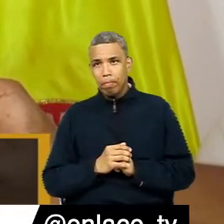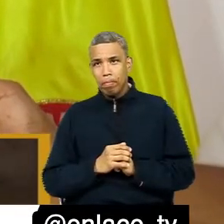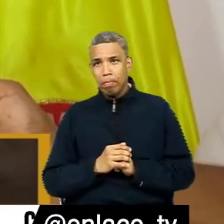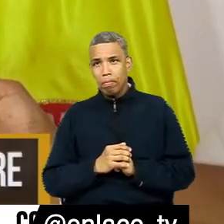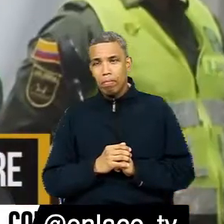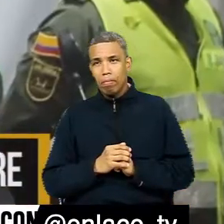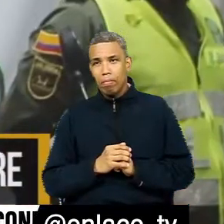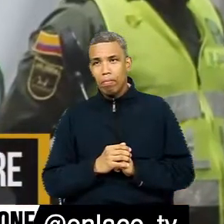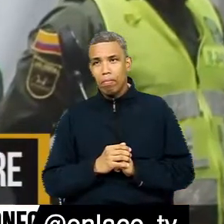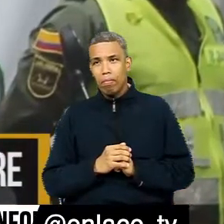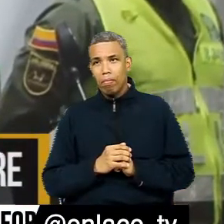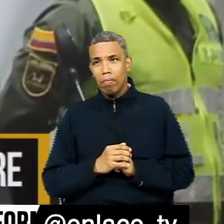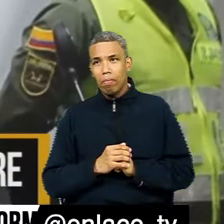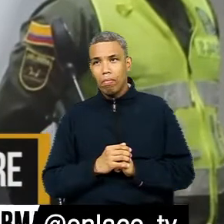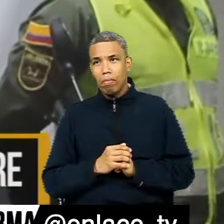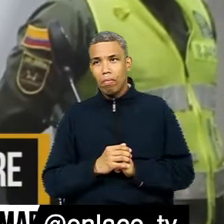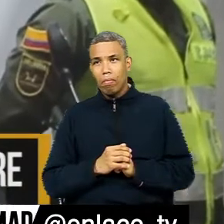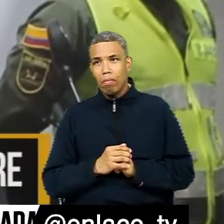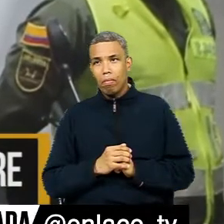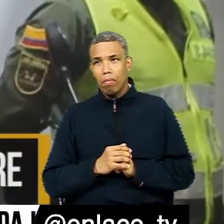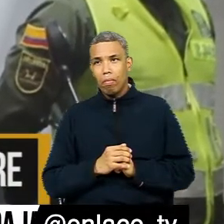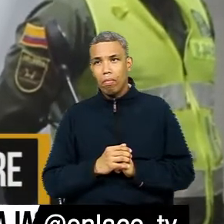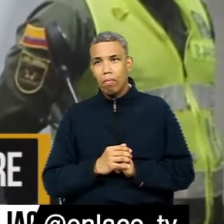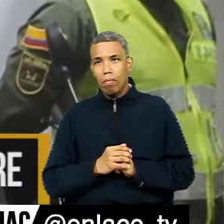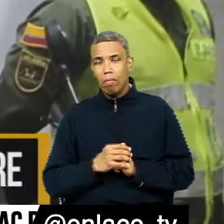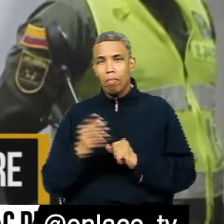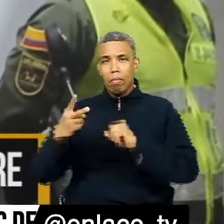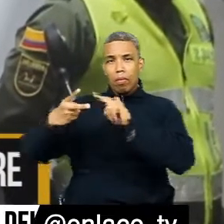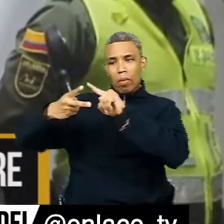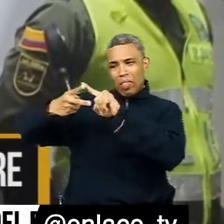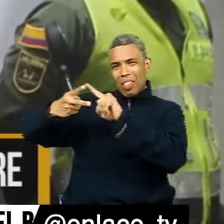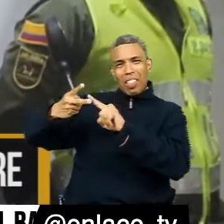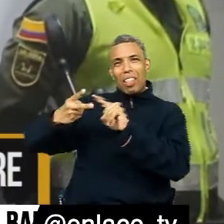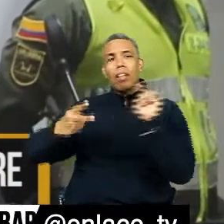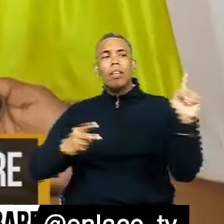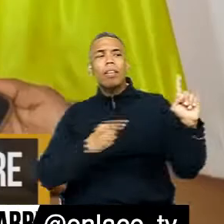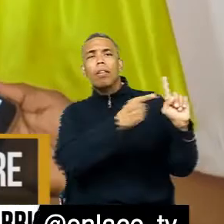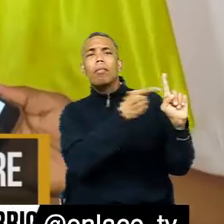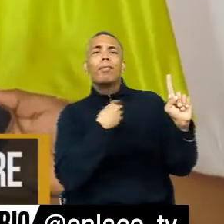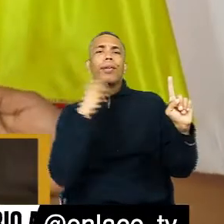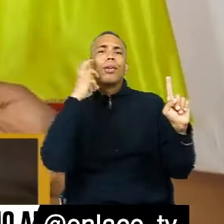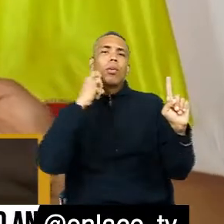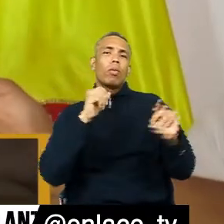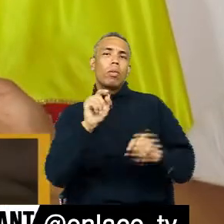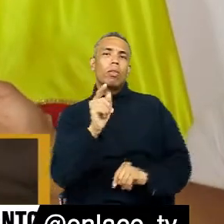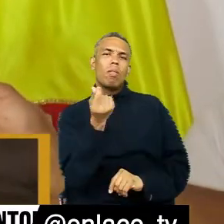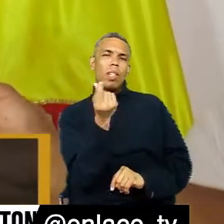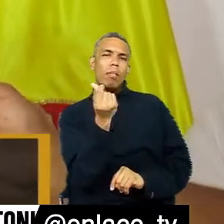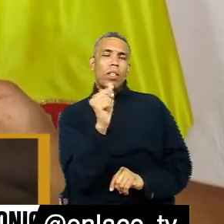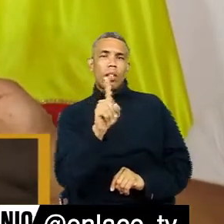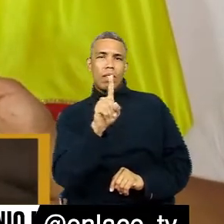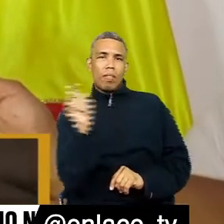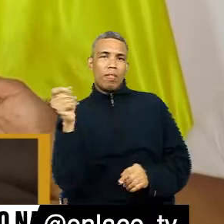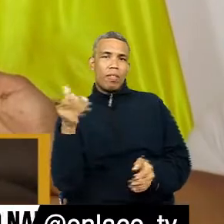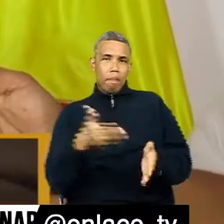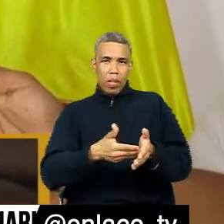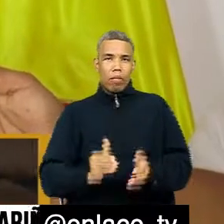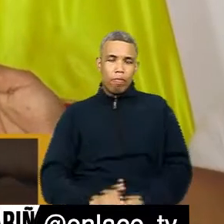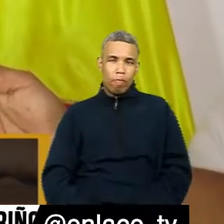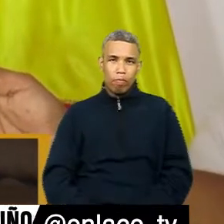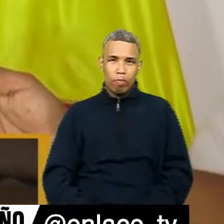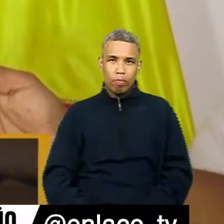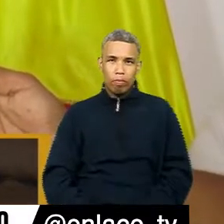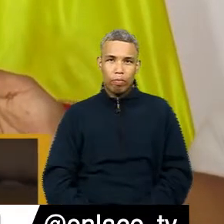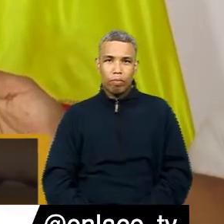hechos similares. 100 mil pesos le habrían robado a la víctima del barrio El Campestre. se habían reunido para cometer el